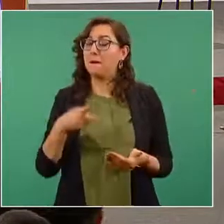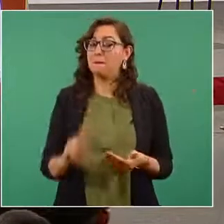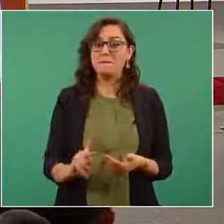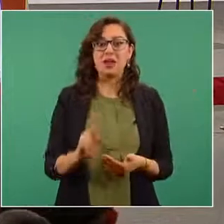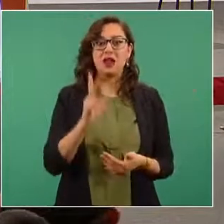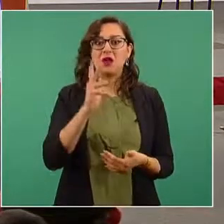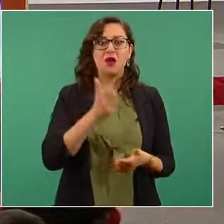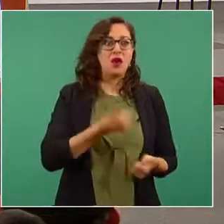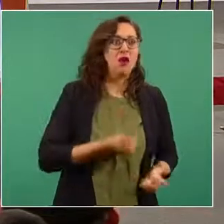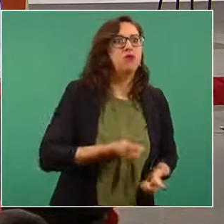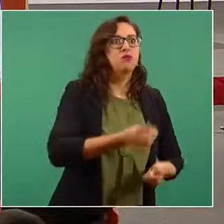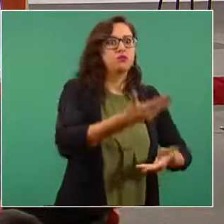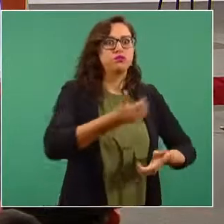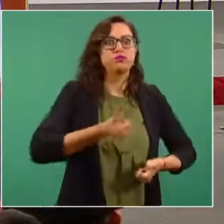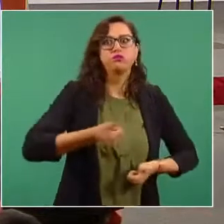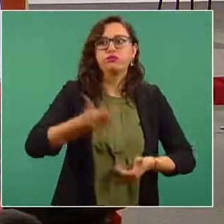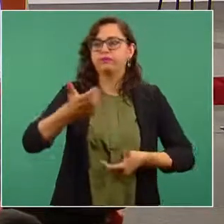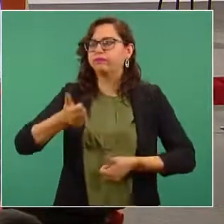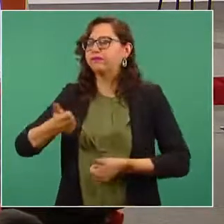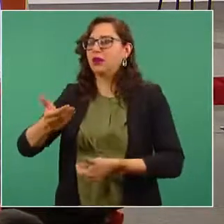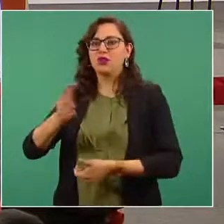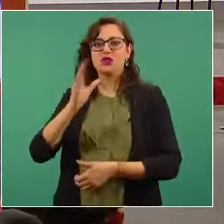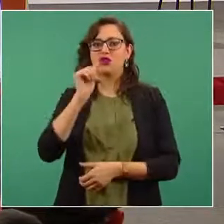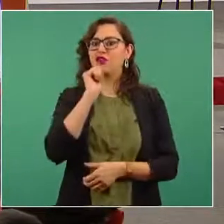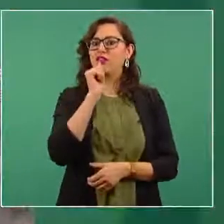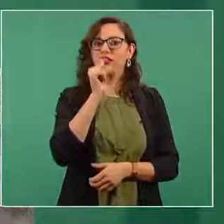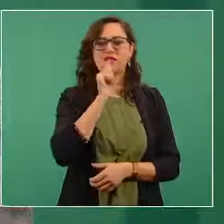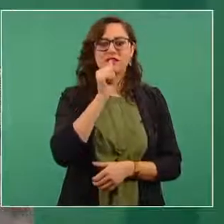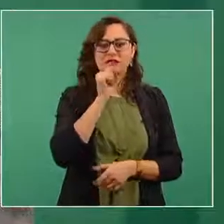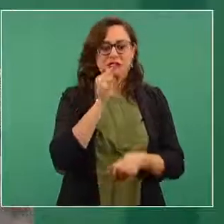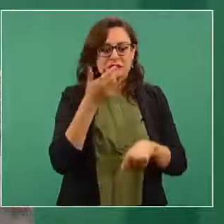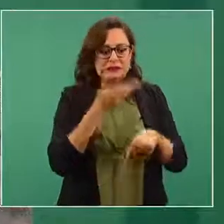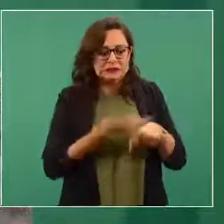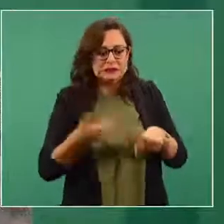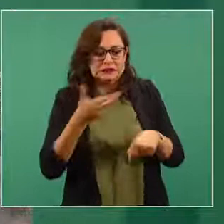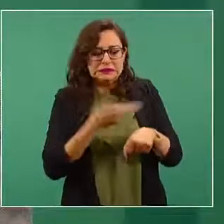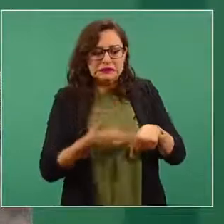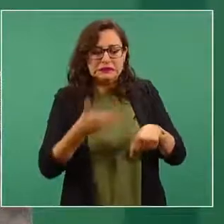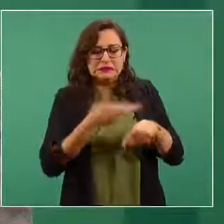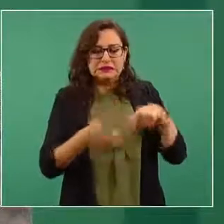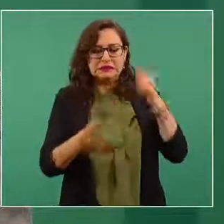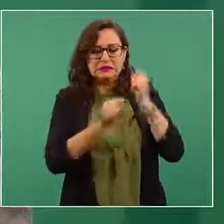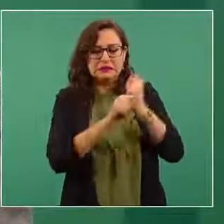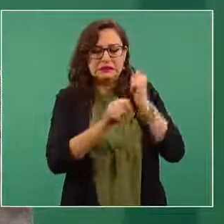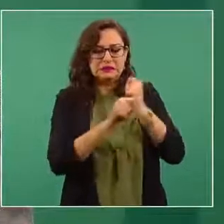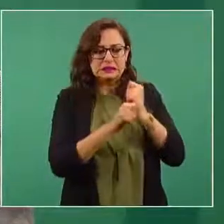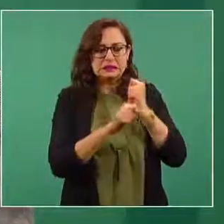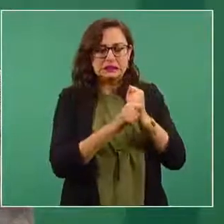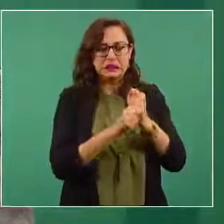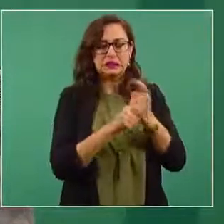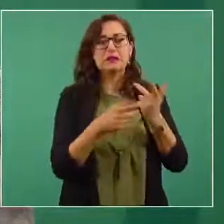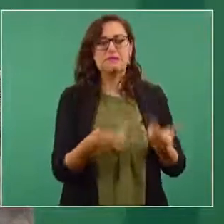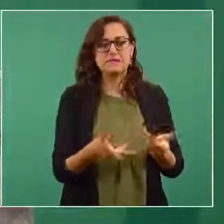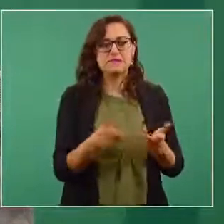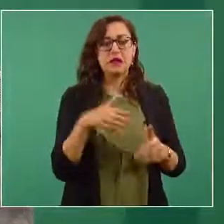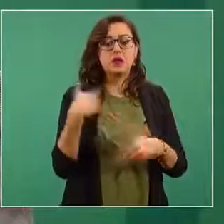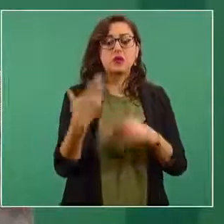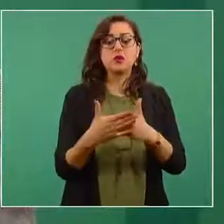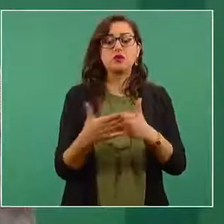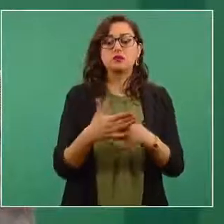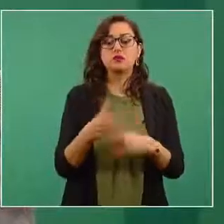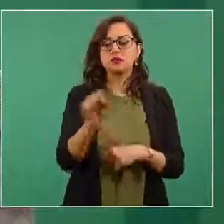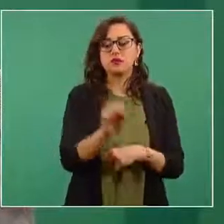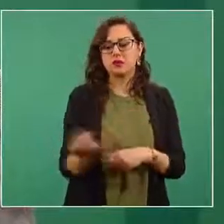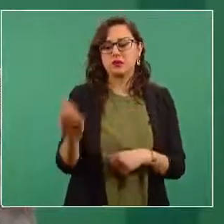acondicionamiento del producto para el fin de semana, y con ello llegaremos a 623 municipios del